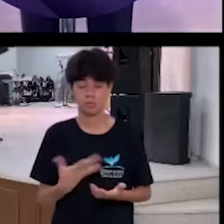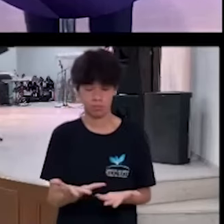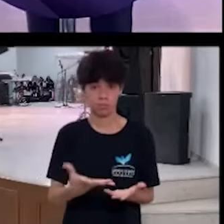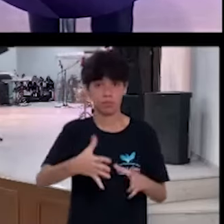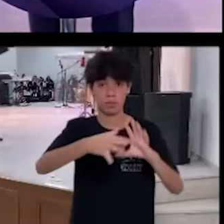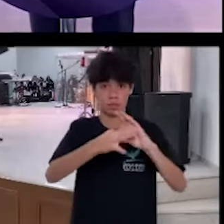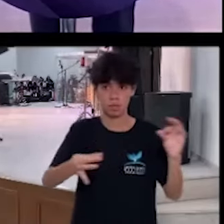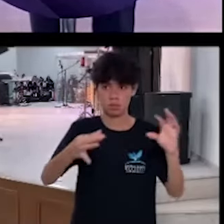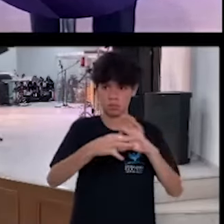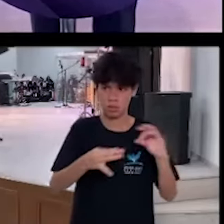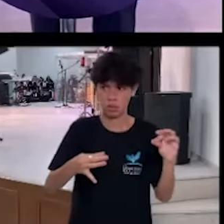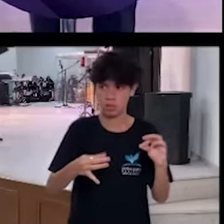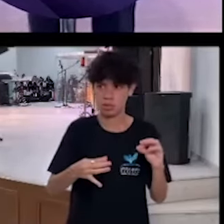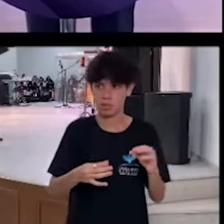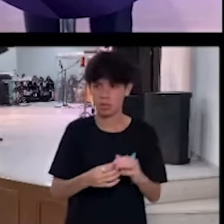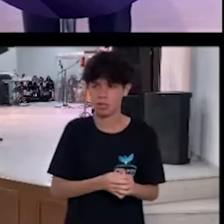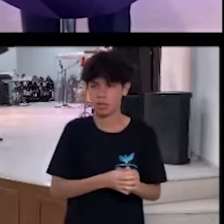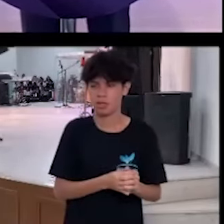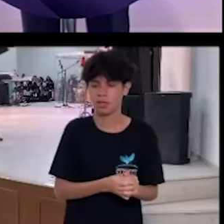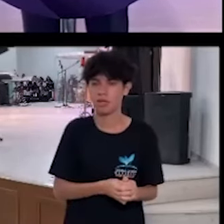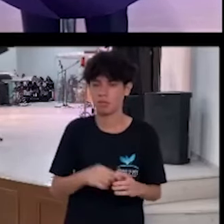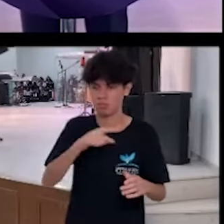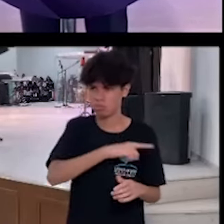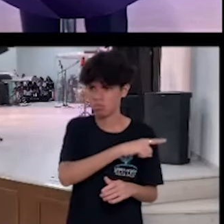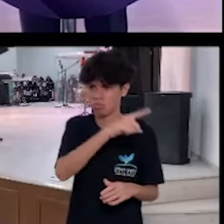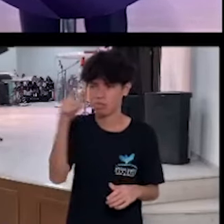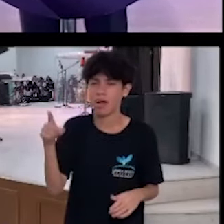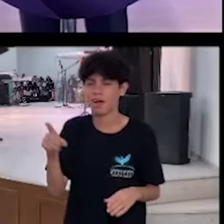ancianas, no digas, a las ancianas,